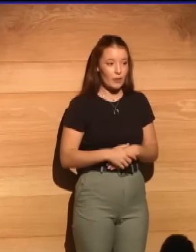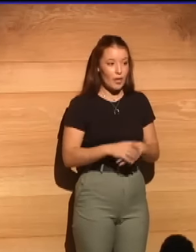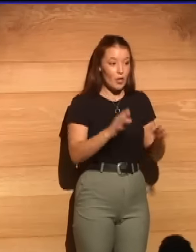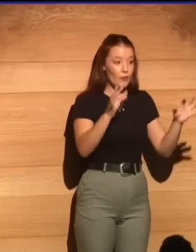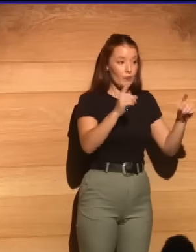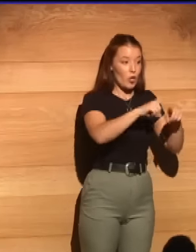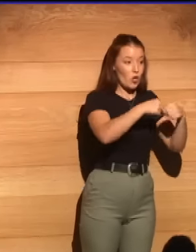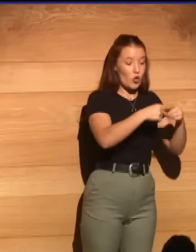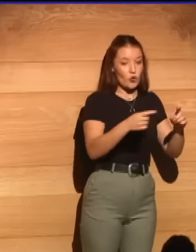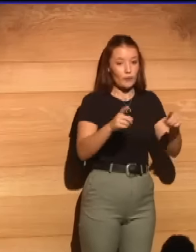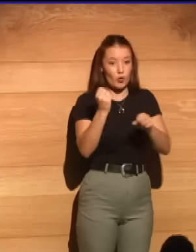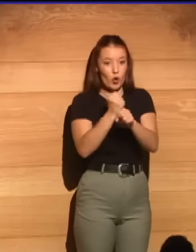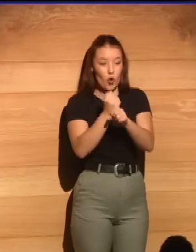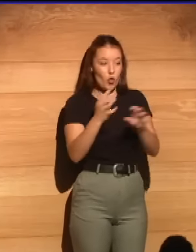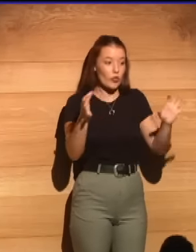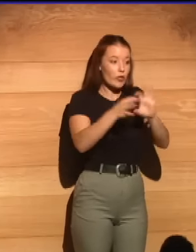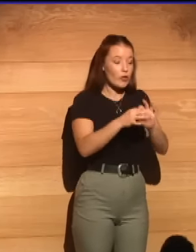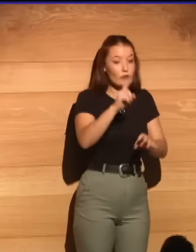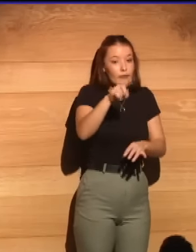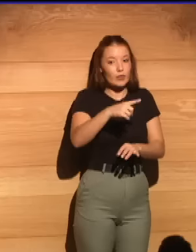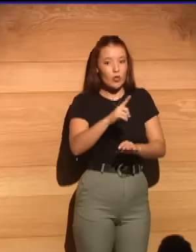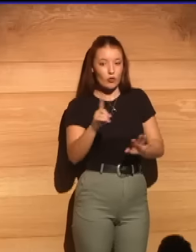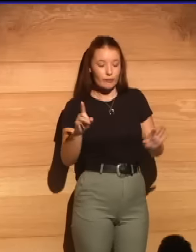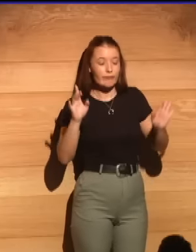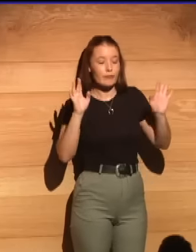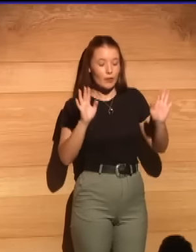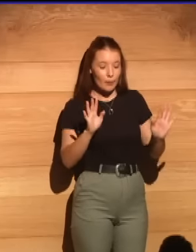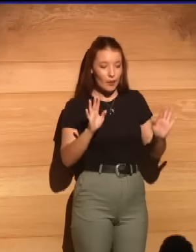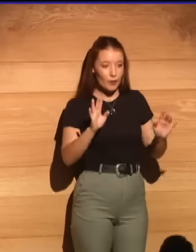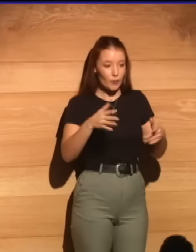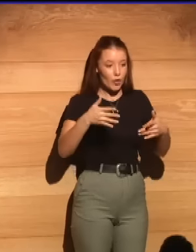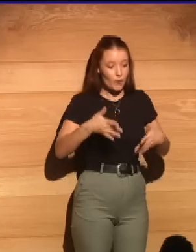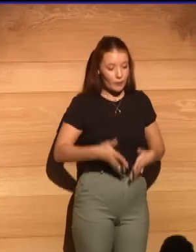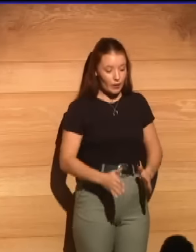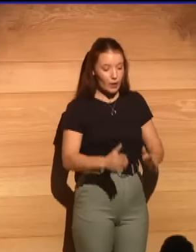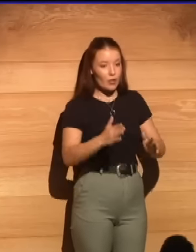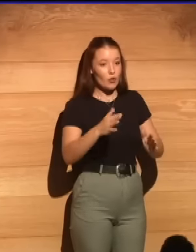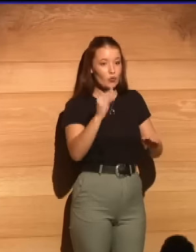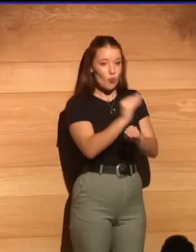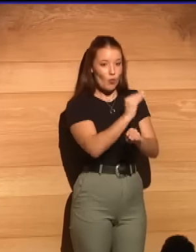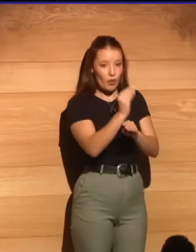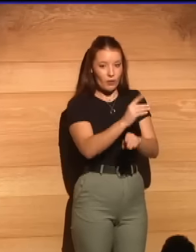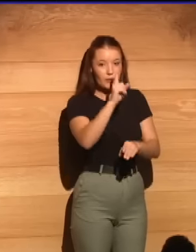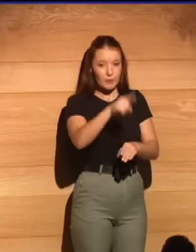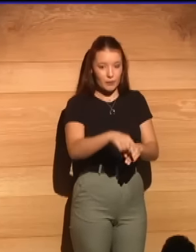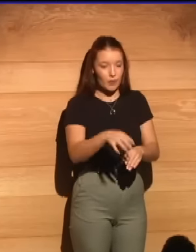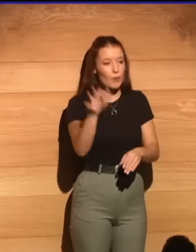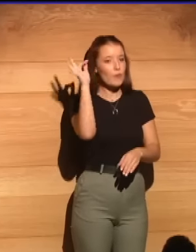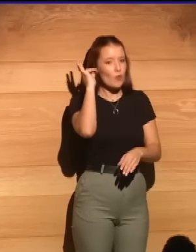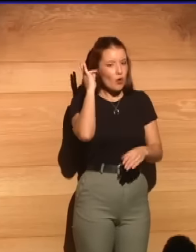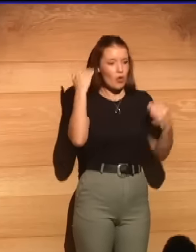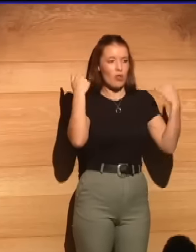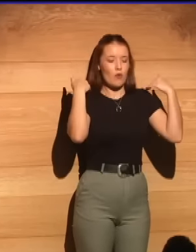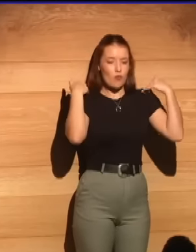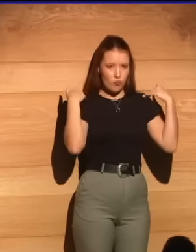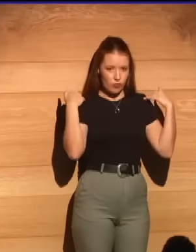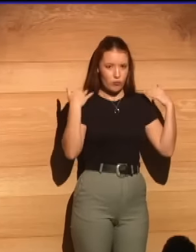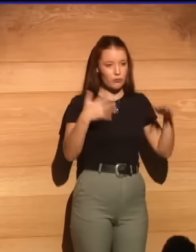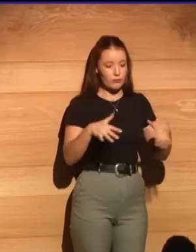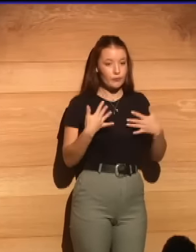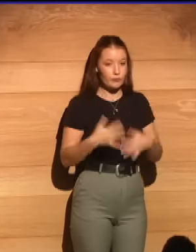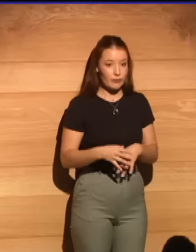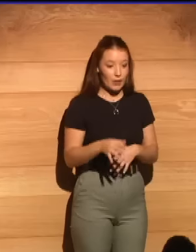con la vida digital y atender a los niños en el hogar, la mujer se ha llevado la mayor carga. Y de hecho lo que está ocurriendo ahora es